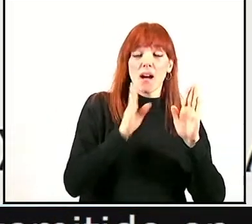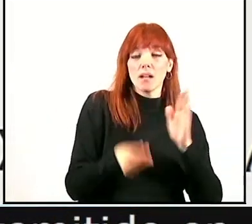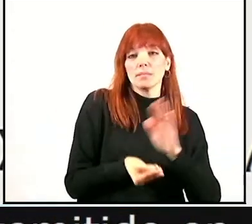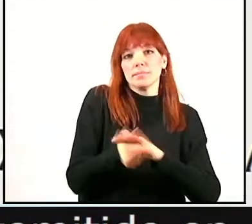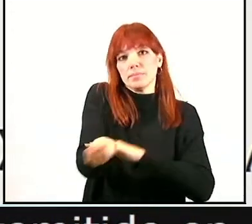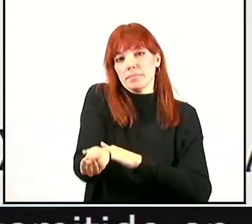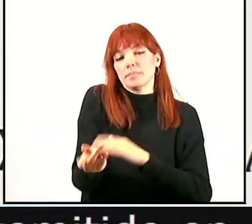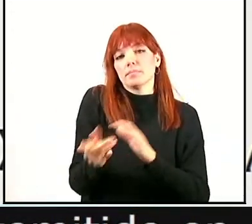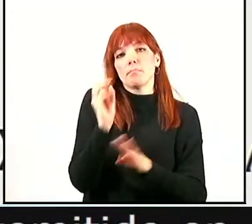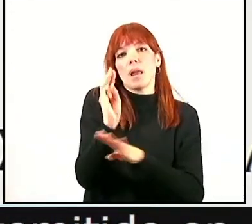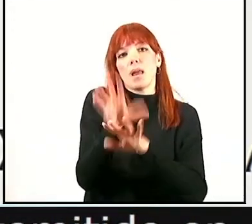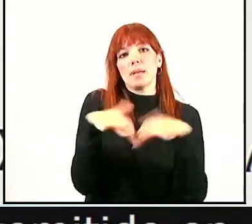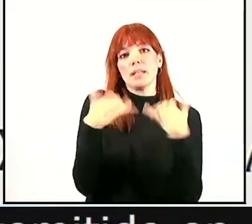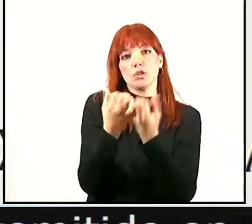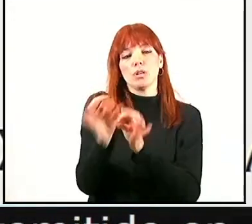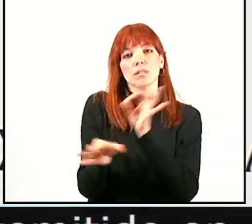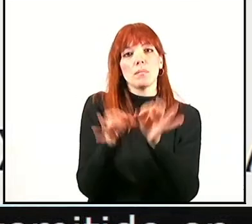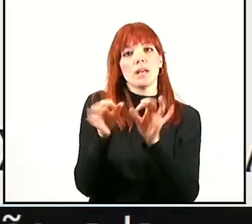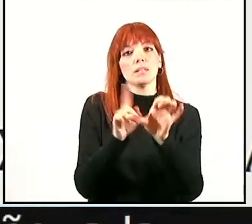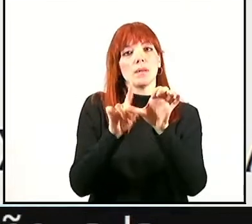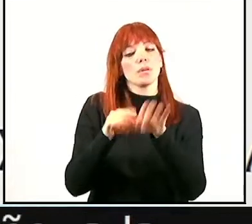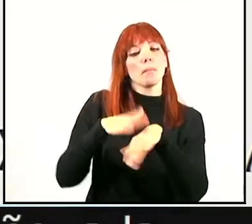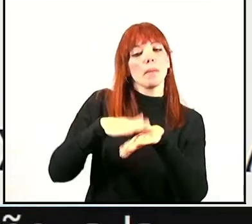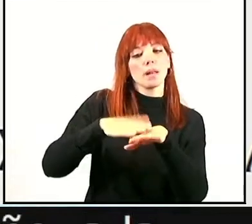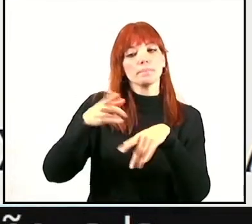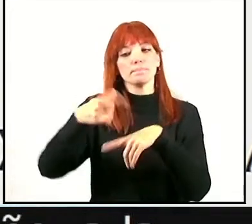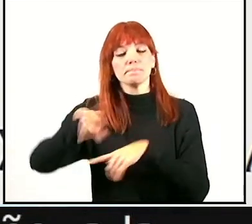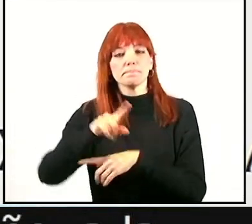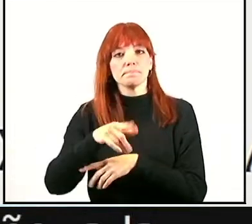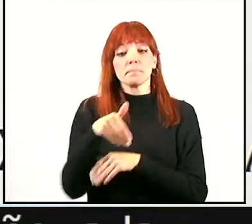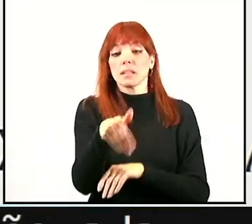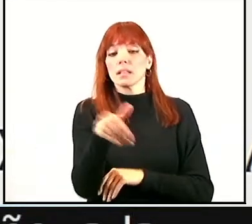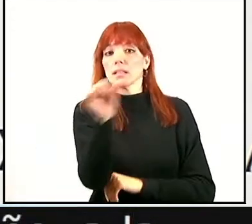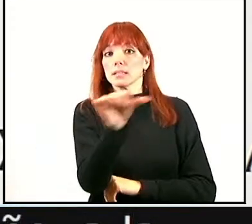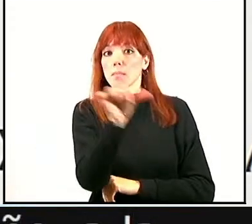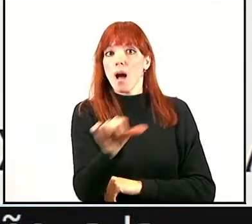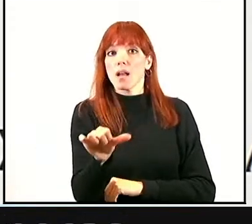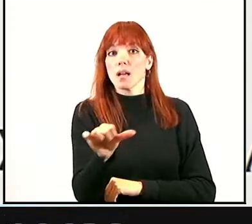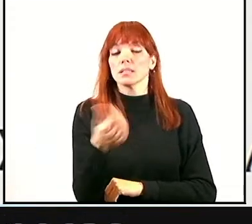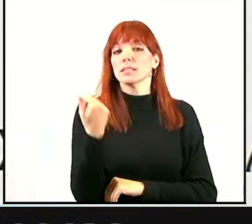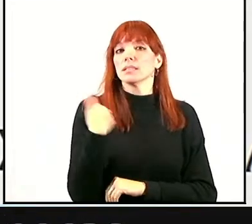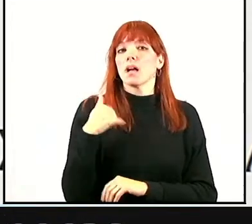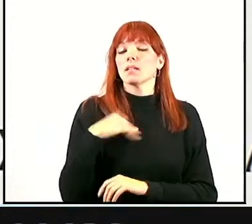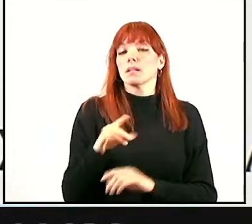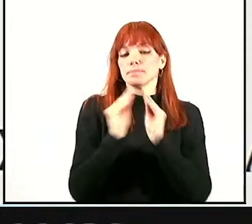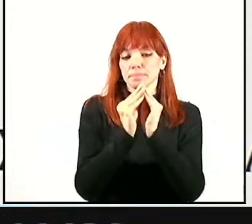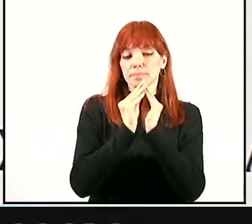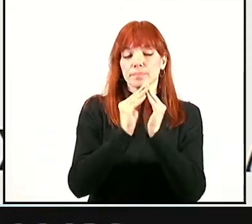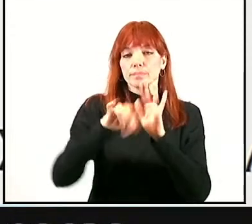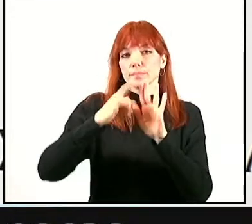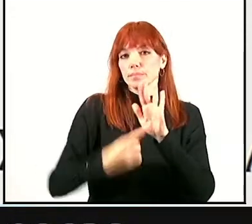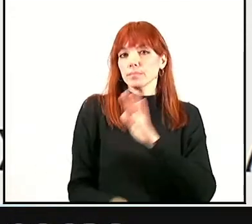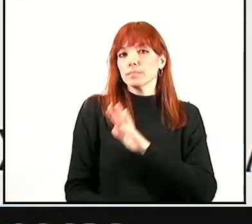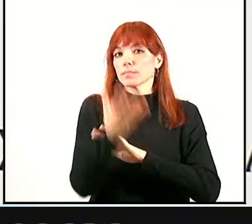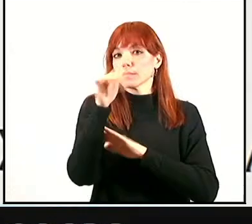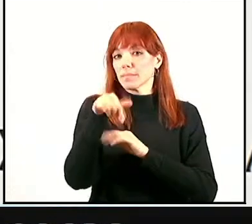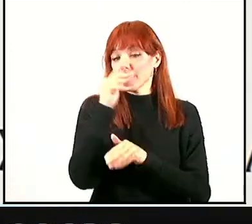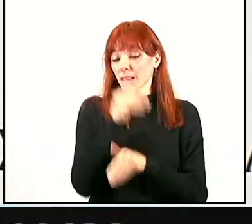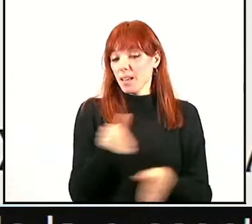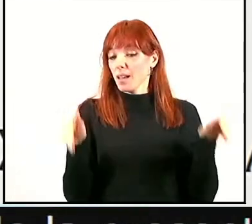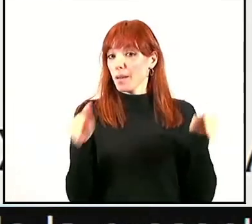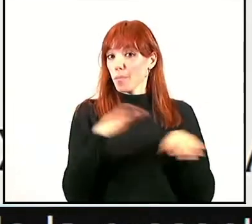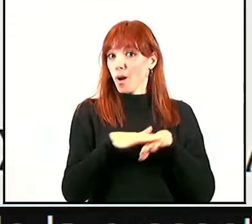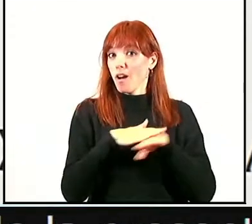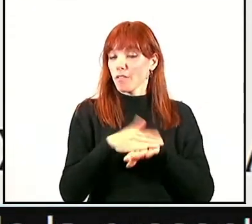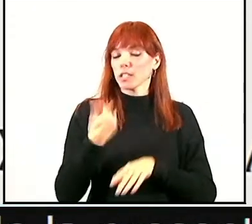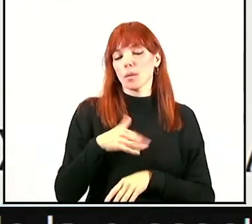a la Asamblea de Extremadura, para que en las pocas semanas que quedan de acción legislativa de la presente legislatura